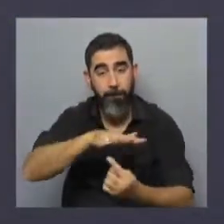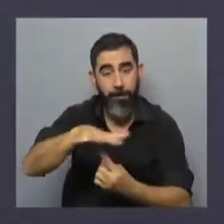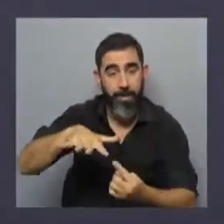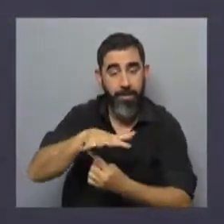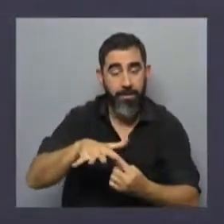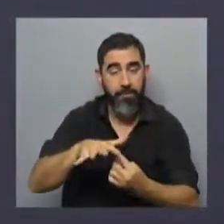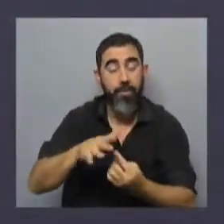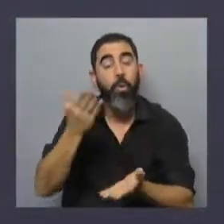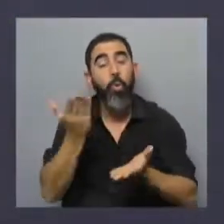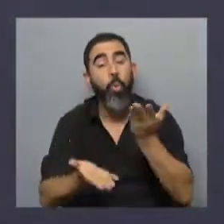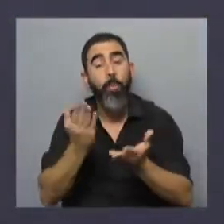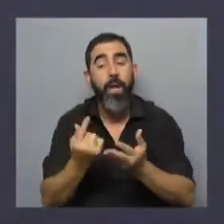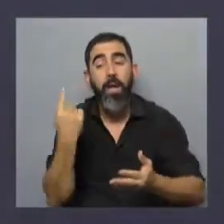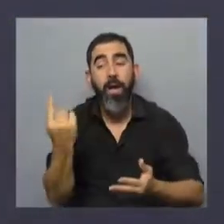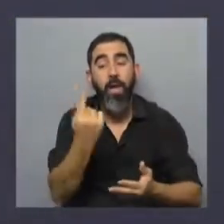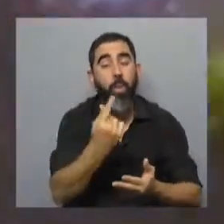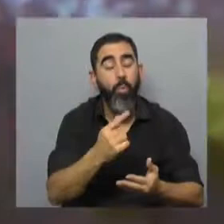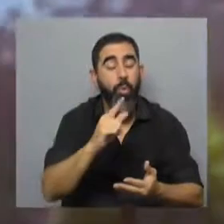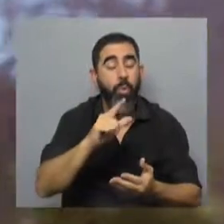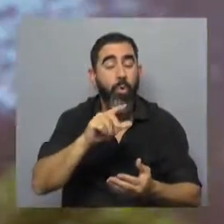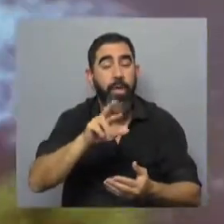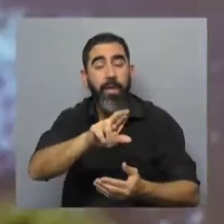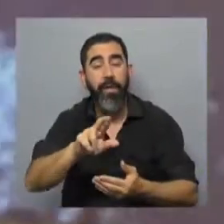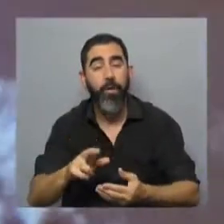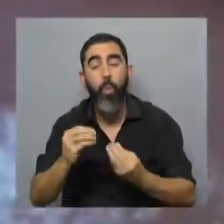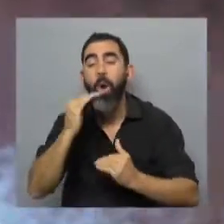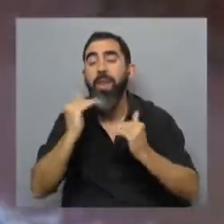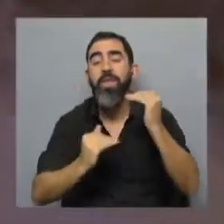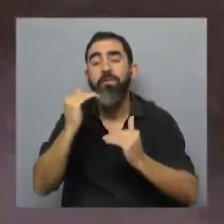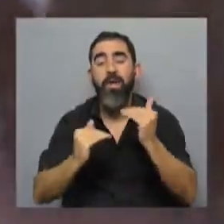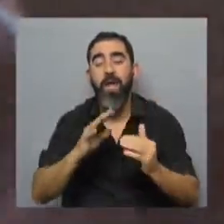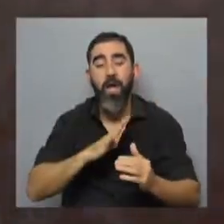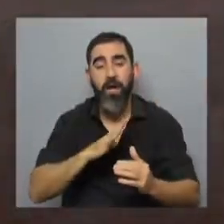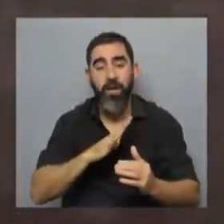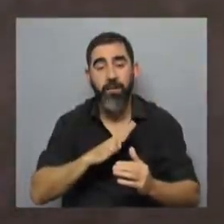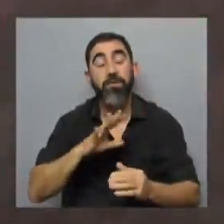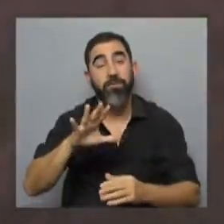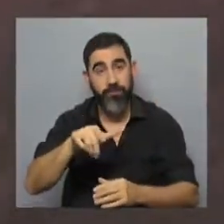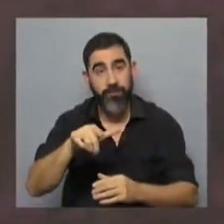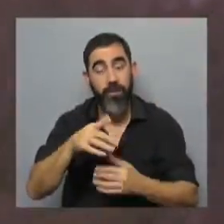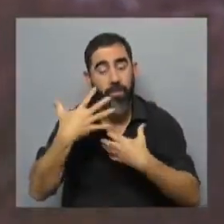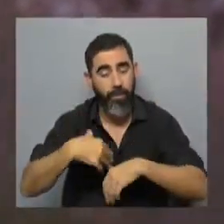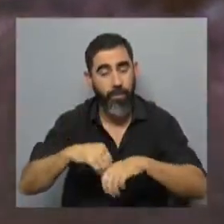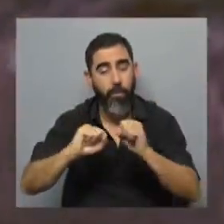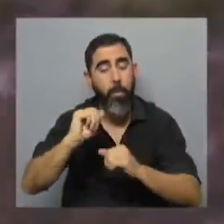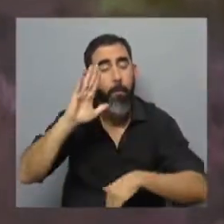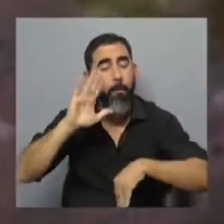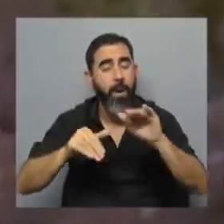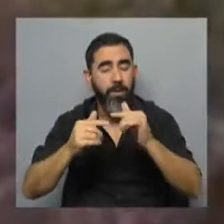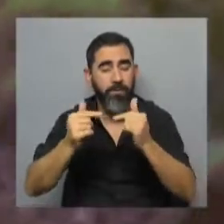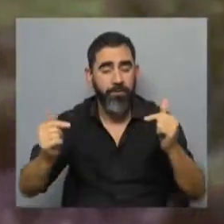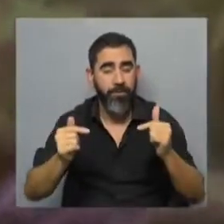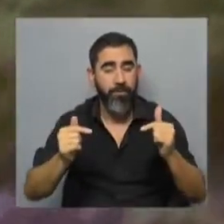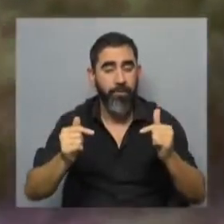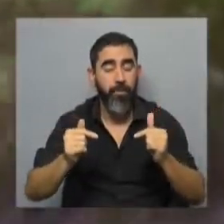nos fijamos, comparamos para cada una de las grandes cuencas del país cuál era el nivel de nutrientes. Y encontramos de que el mayor nivel de nutrientes, el mayor